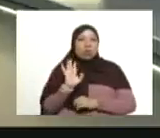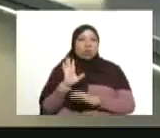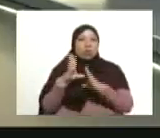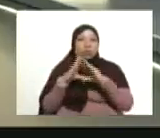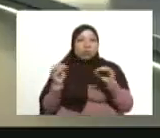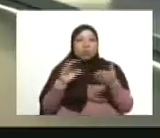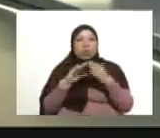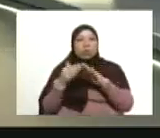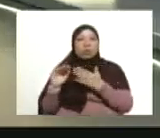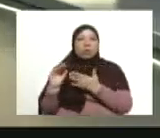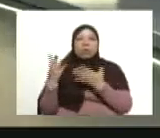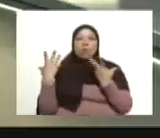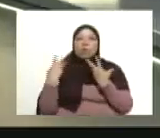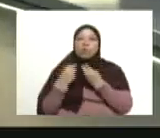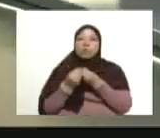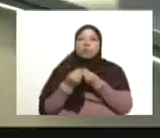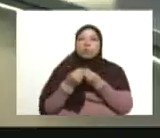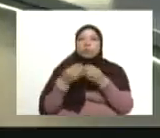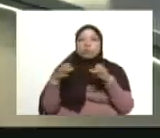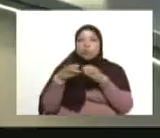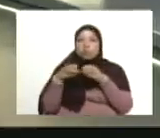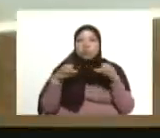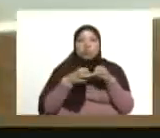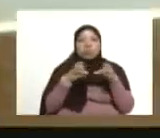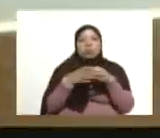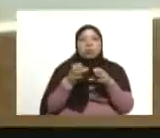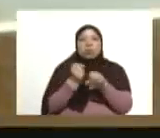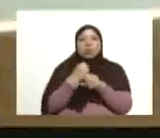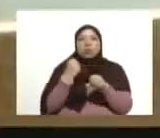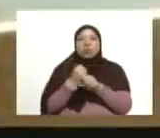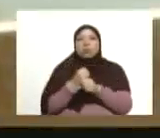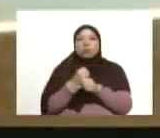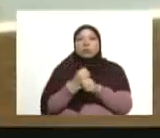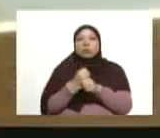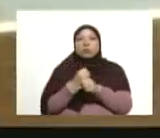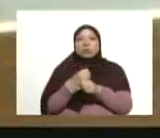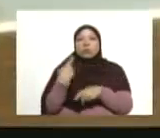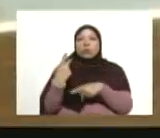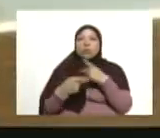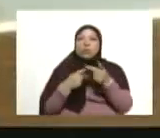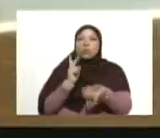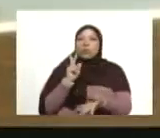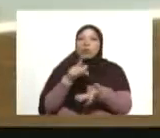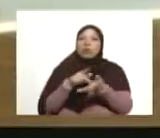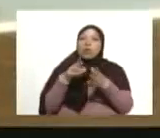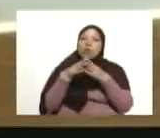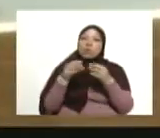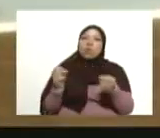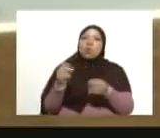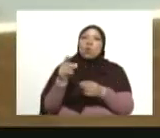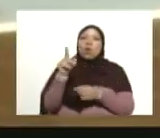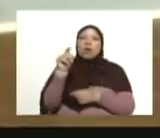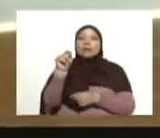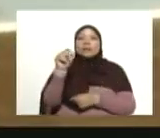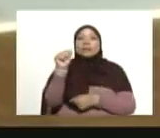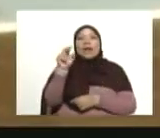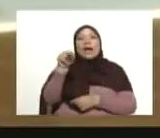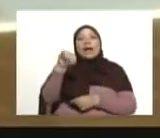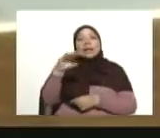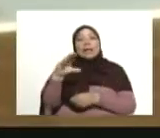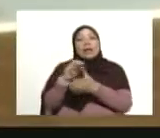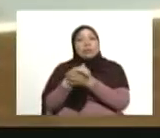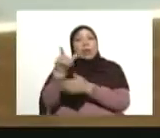modalidades, conjuntamente con el equipo, con Pedro Infante, con Nahum, con Tania,